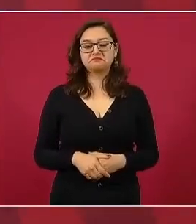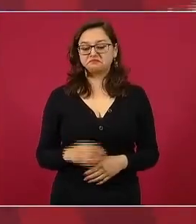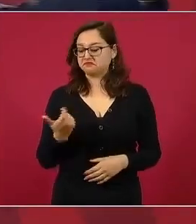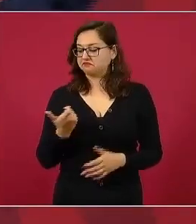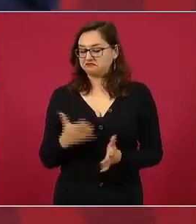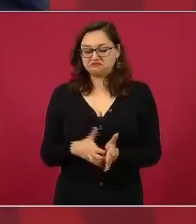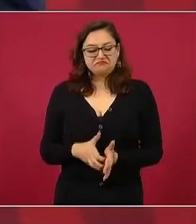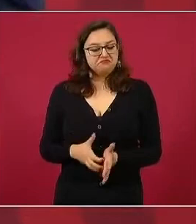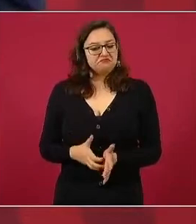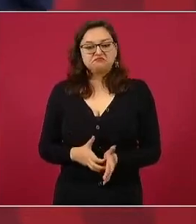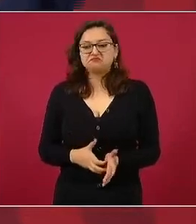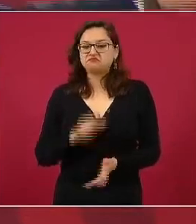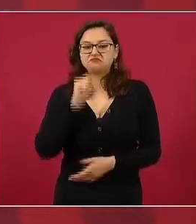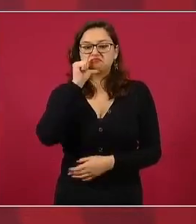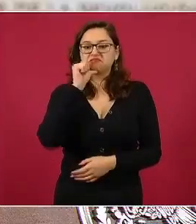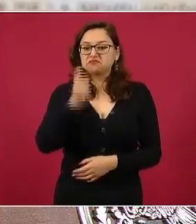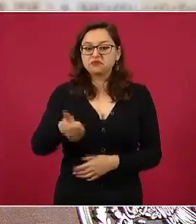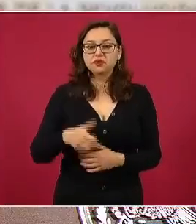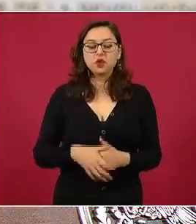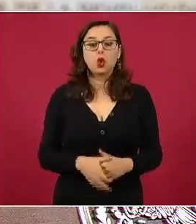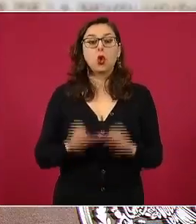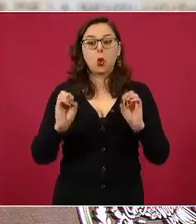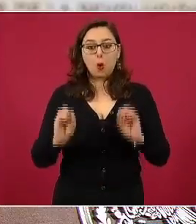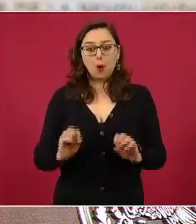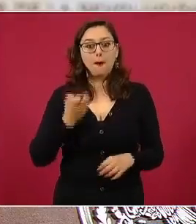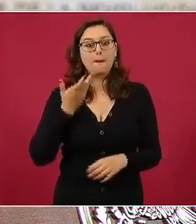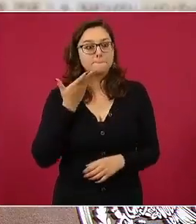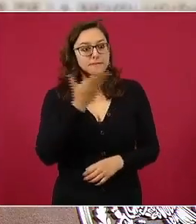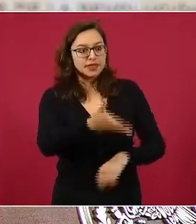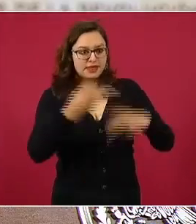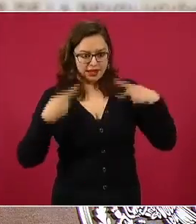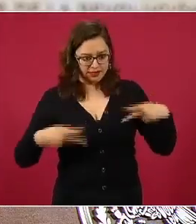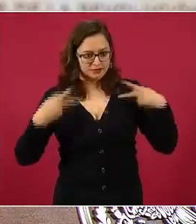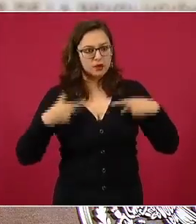la gente para que se instalaran más casillas. No,